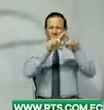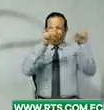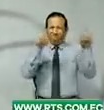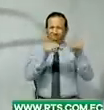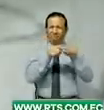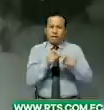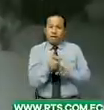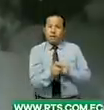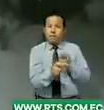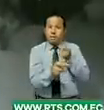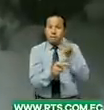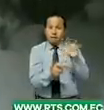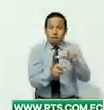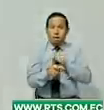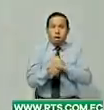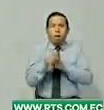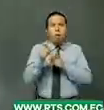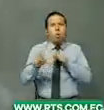dinero.